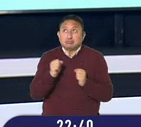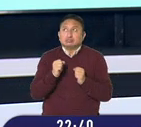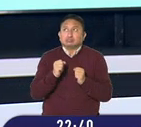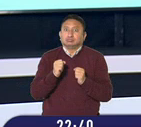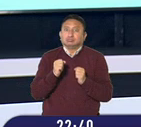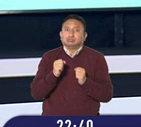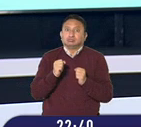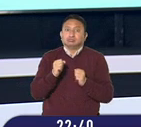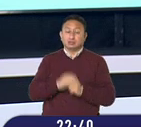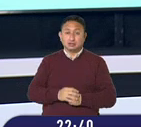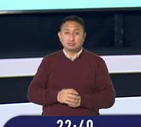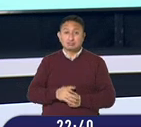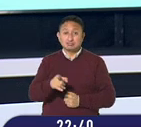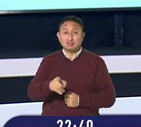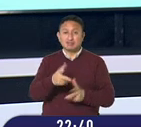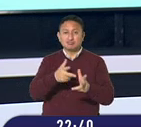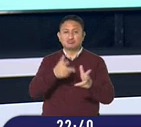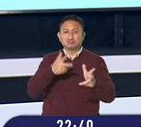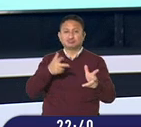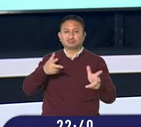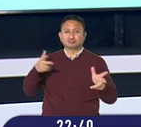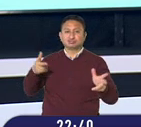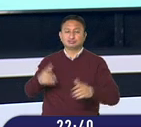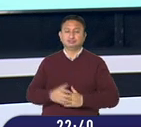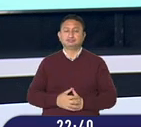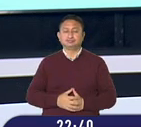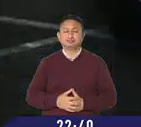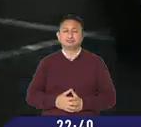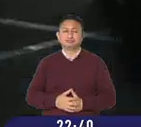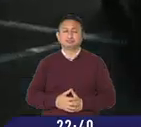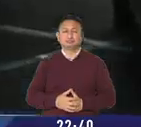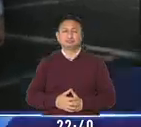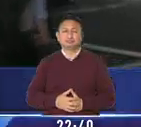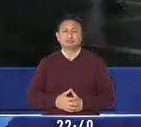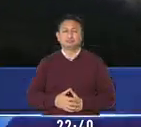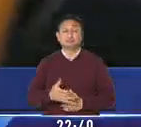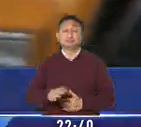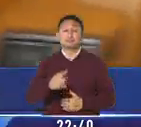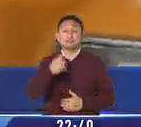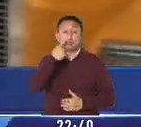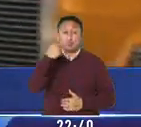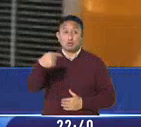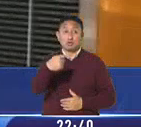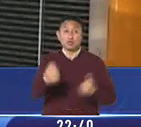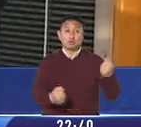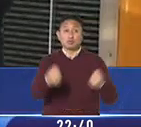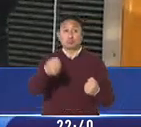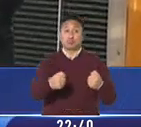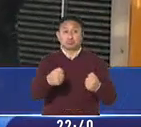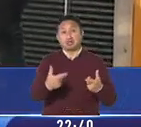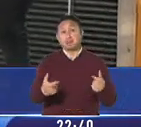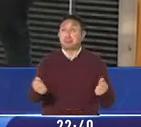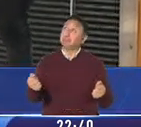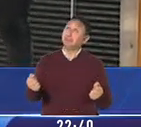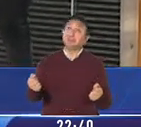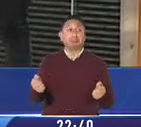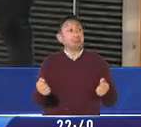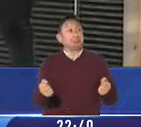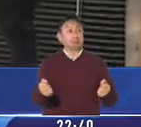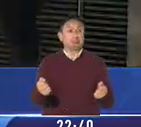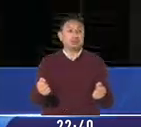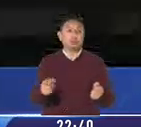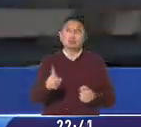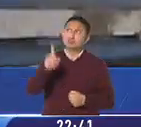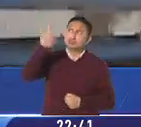habitantes del sector y congestión vehicular. El conductor de un tráiler iba tan distraído que no